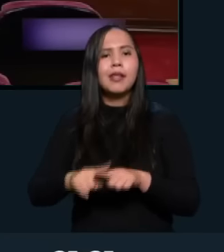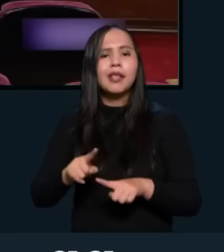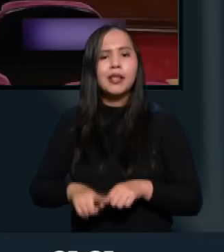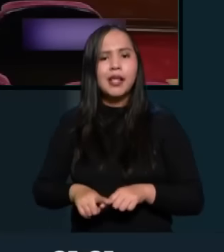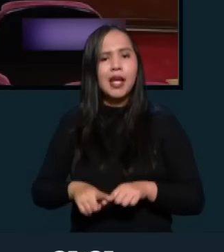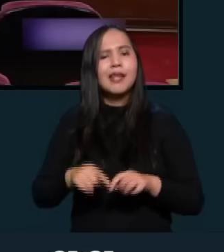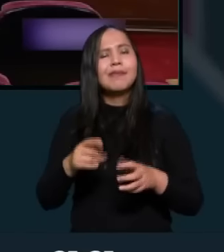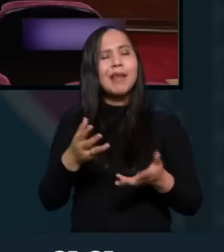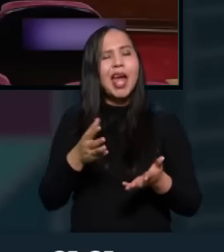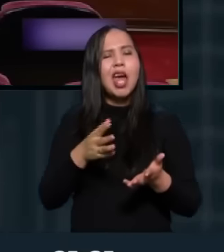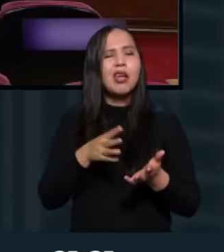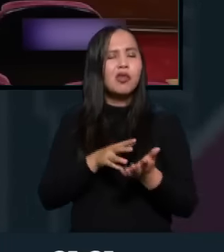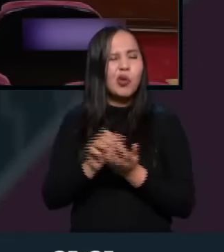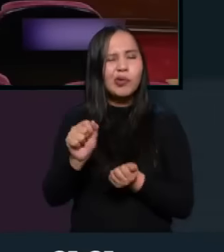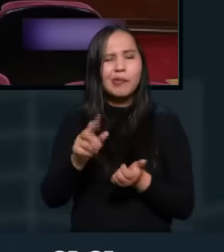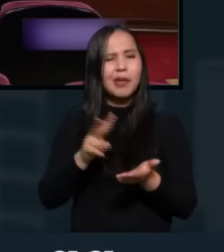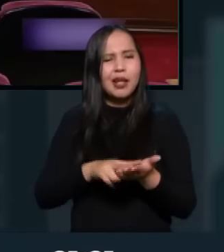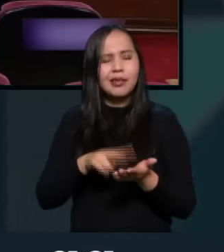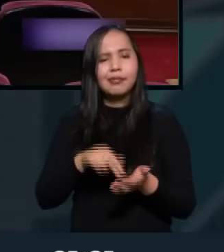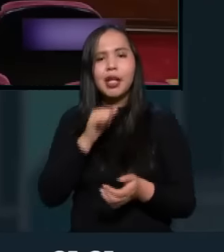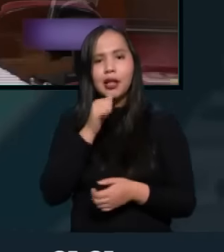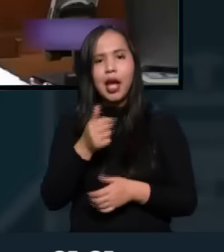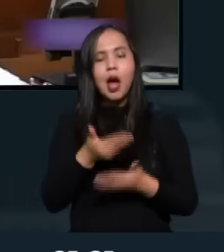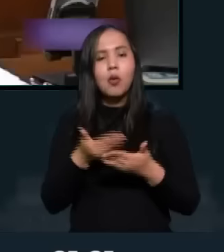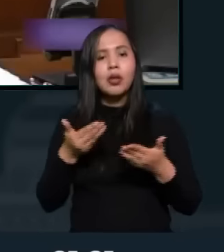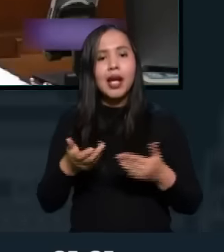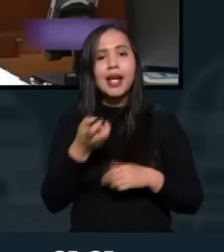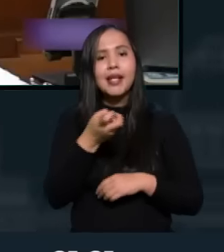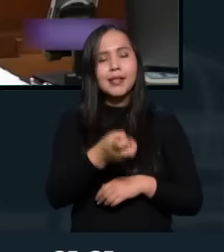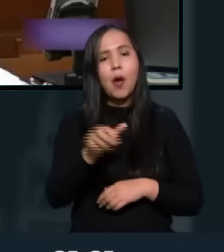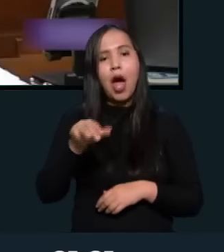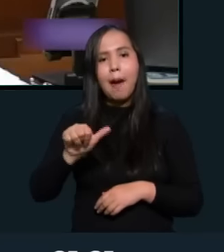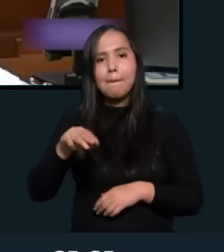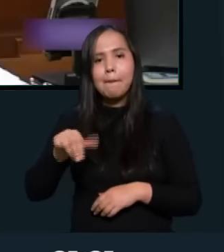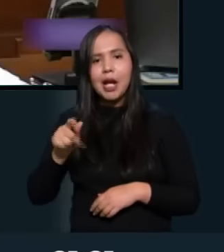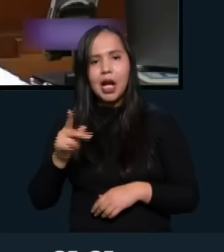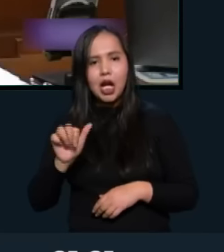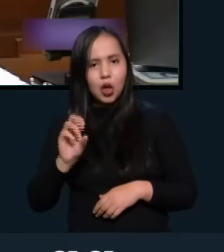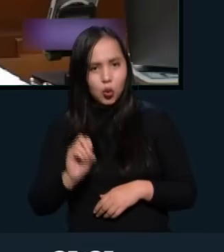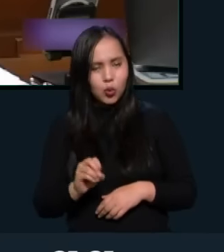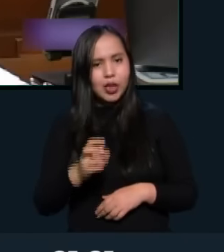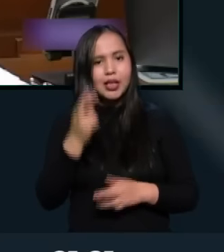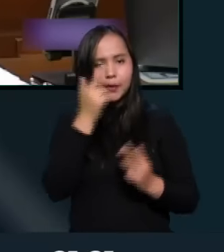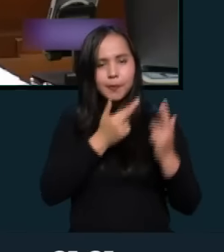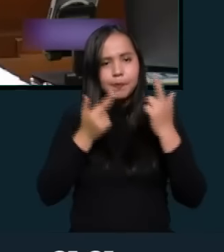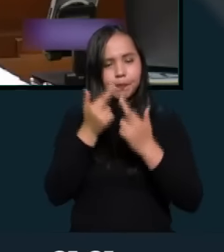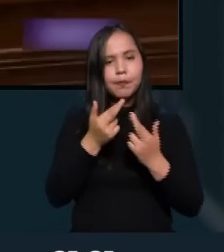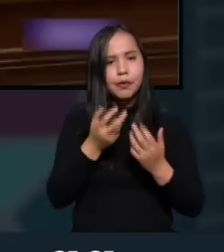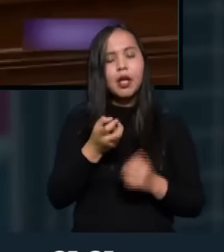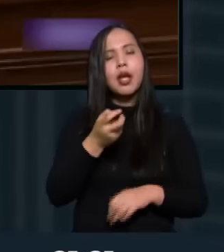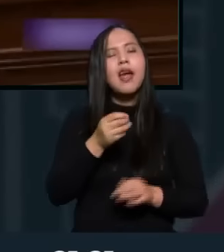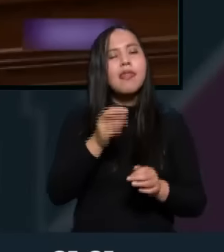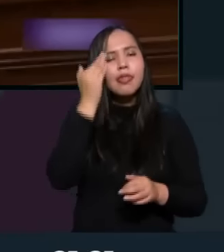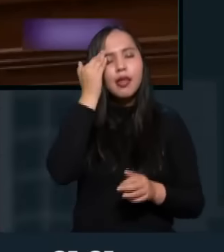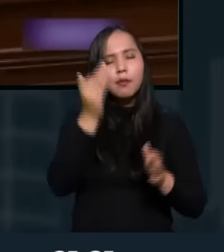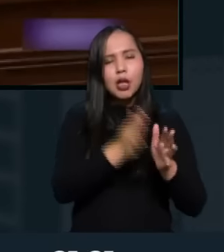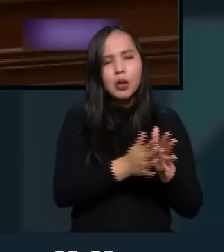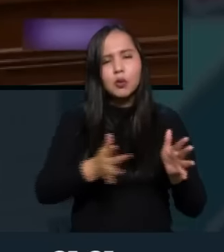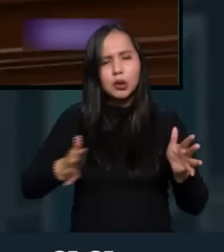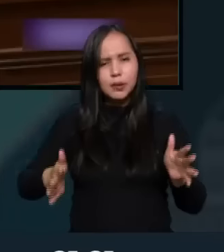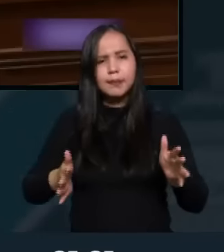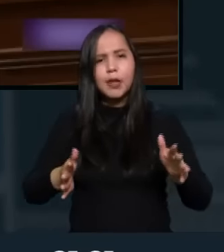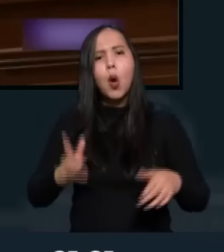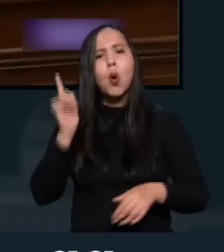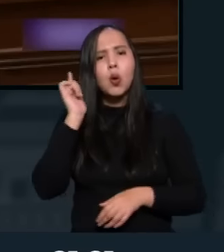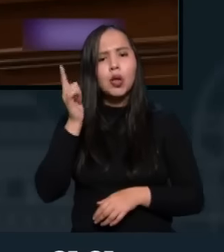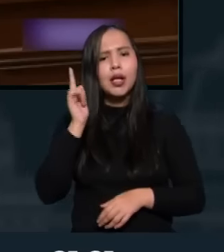la Constitución, y ahora ese análisis se haría en un amparo en revisión. Por los tiempos que lleva, espero que ya no lo